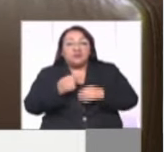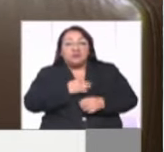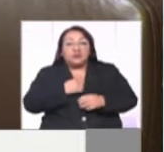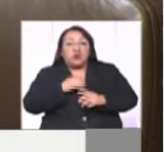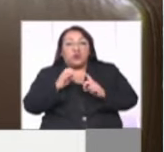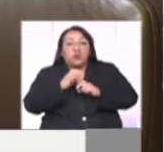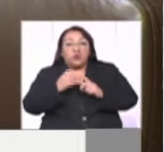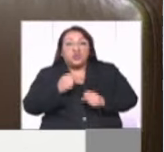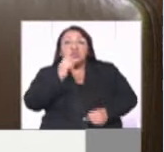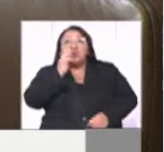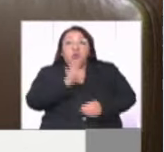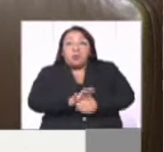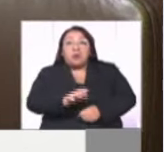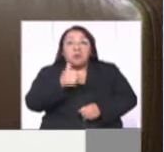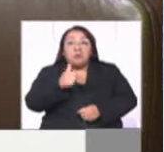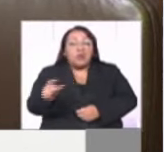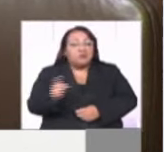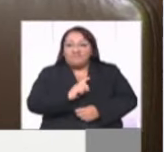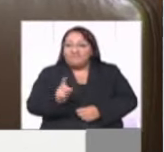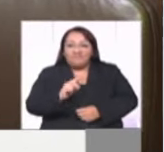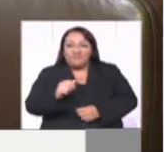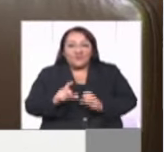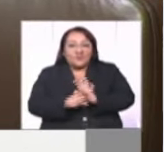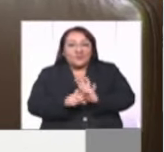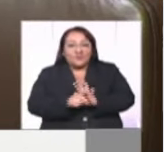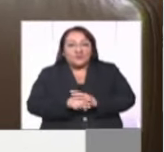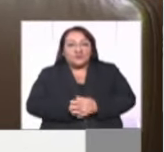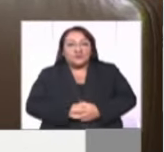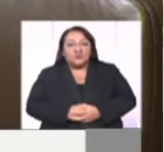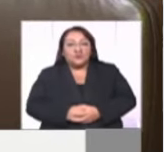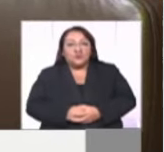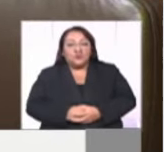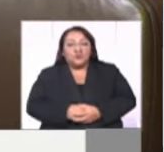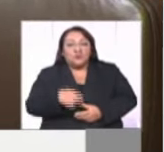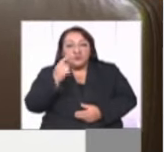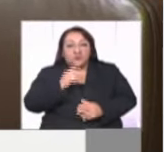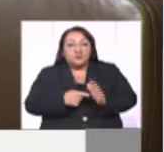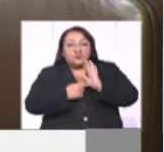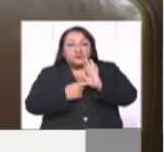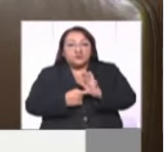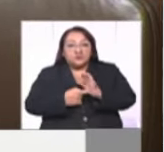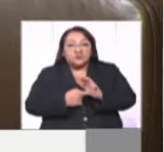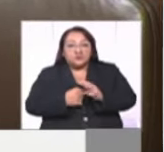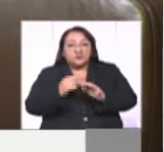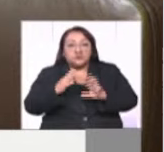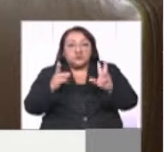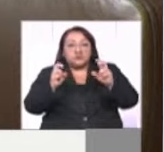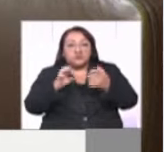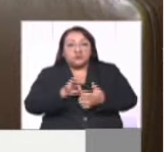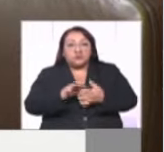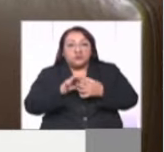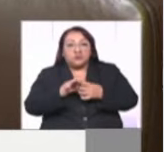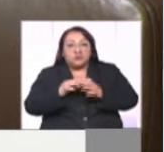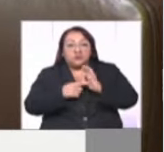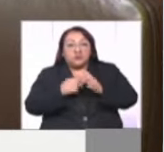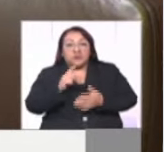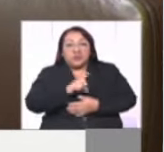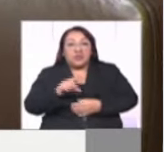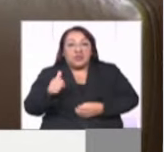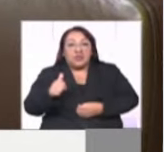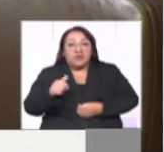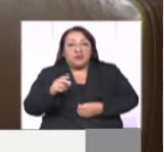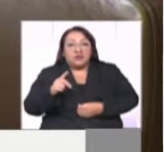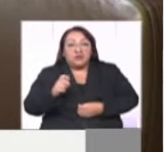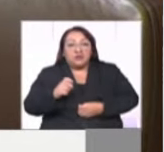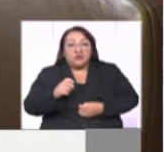Cultura cumpla la condición legal necesaria para la configuración del supuesto de exclusión contemplado en el literal A